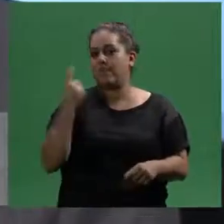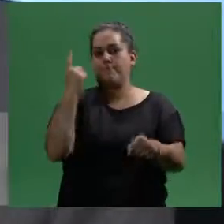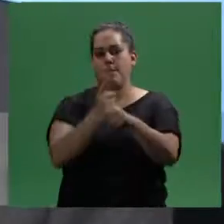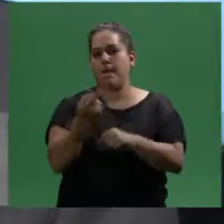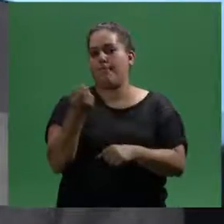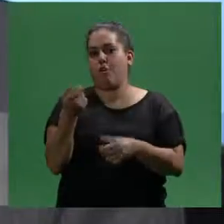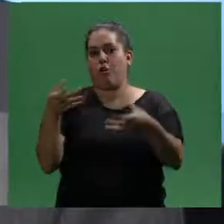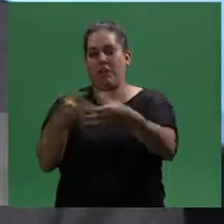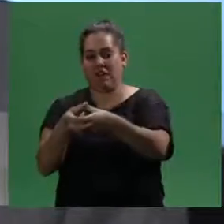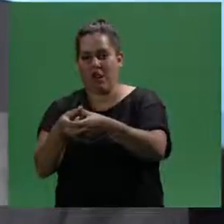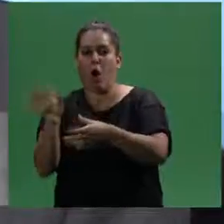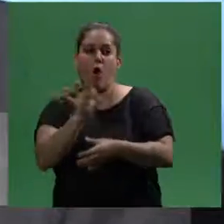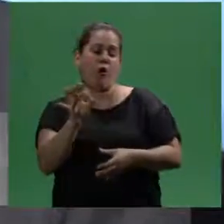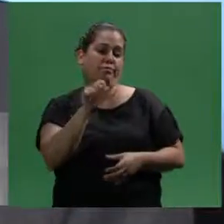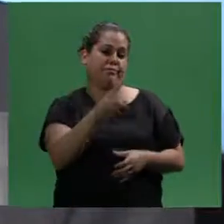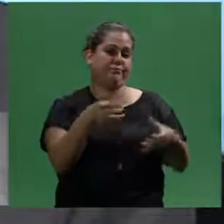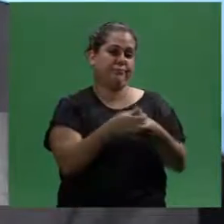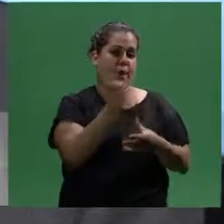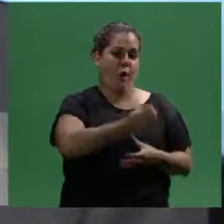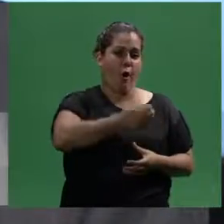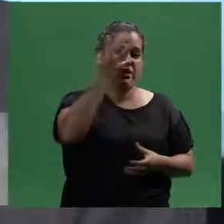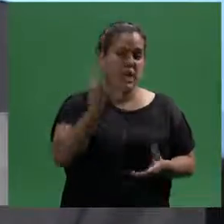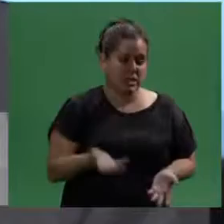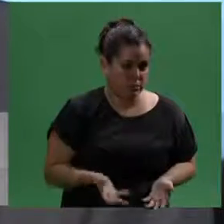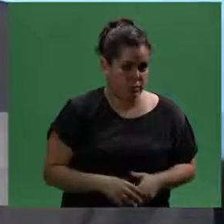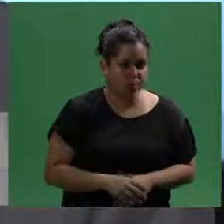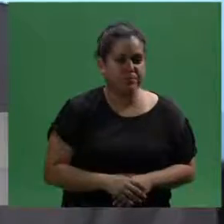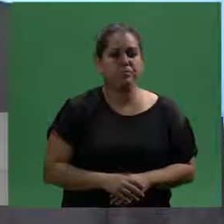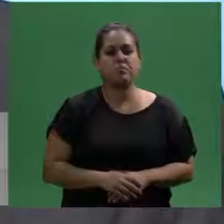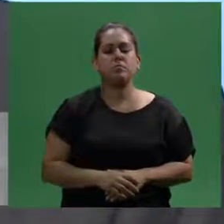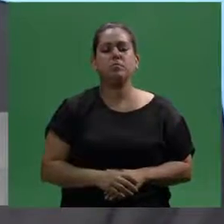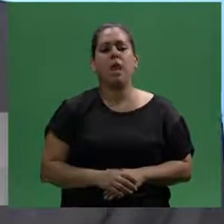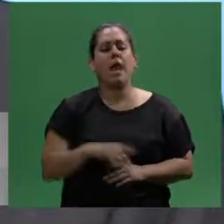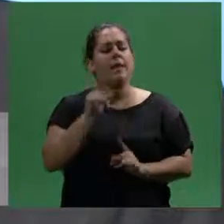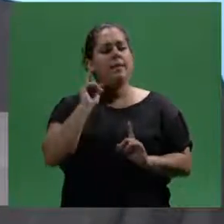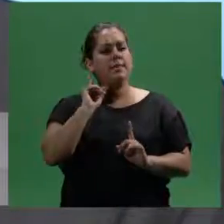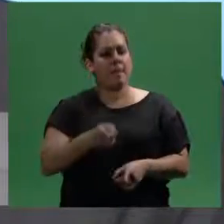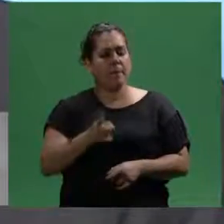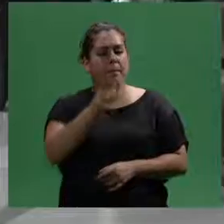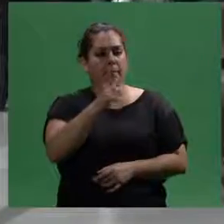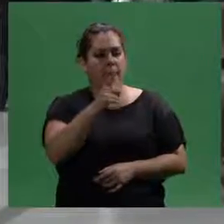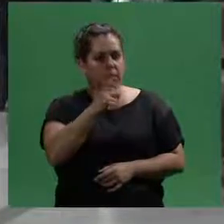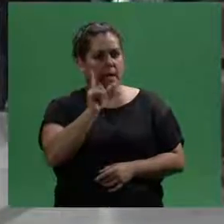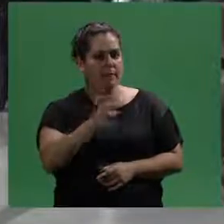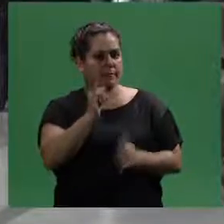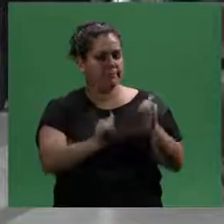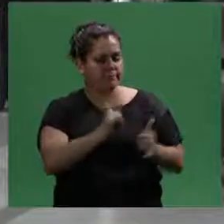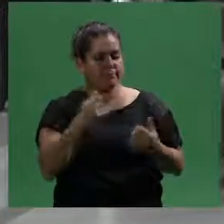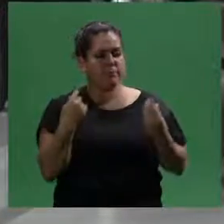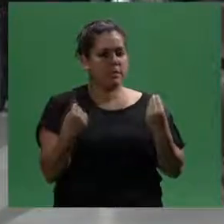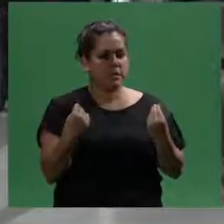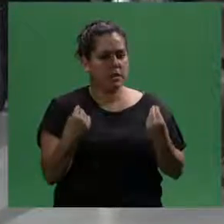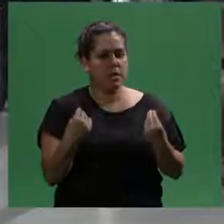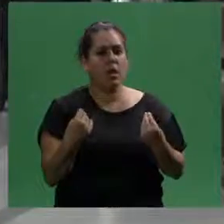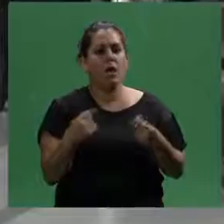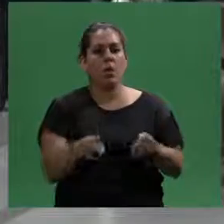primera minoría o del oficialismo en cada momento. Y además me parece que cabe destacar esto de que